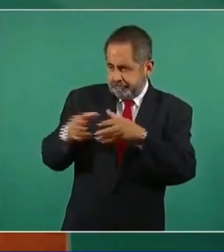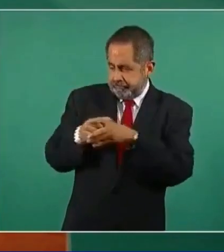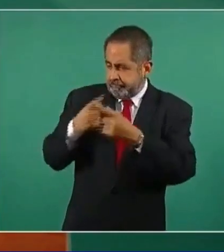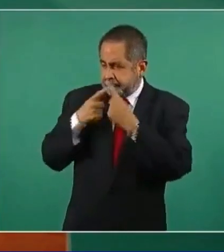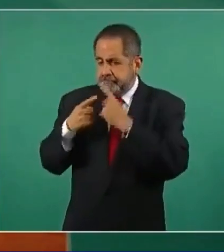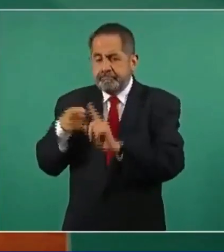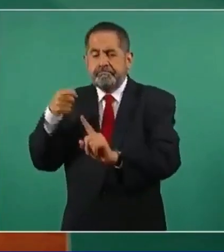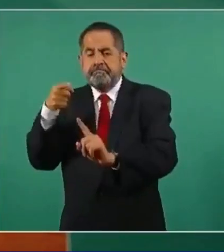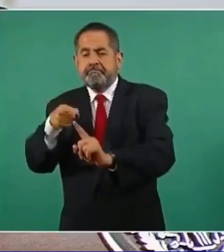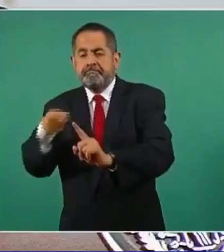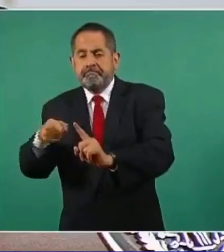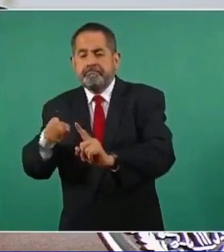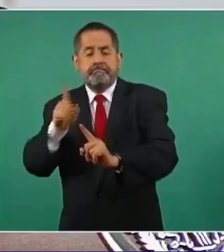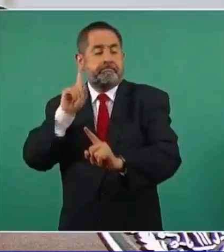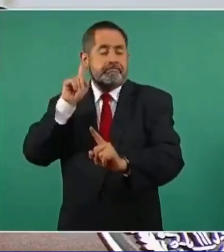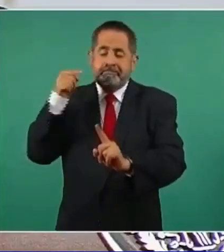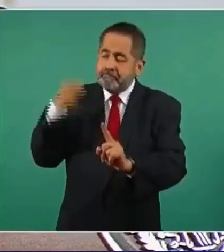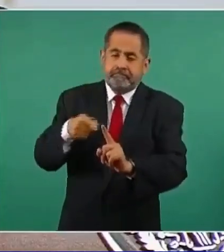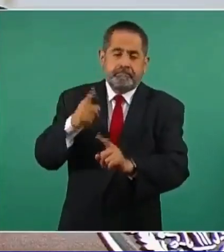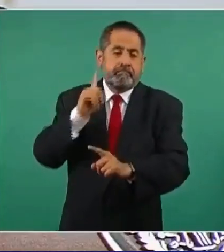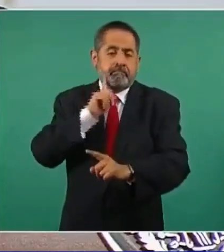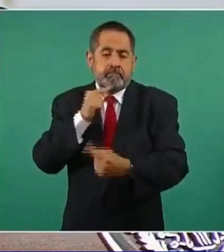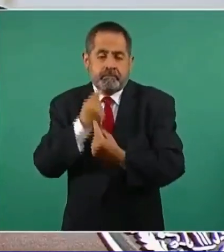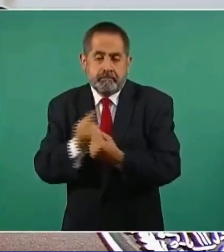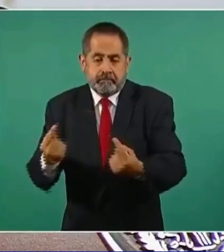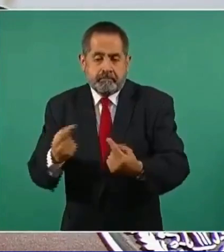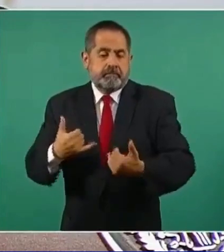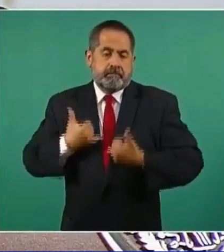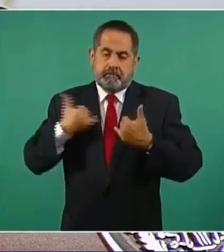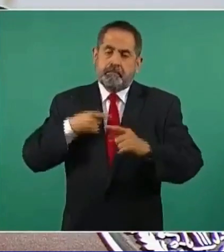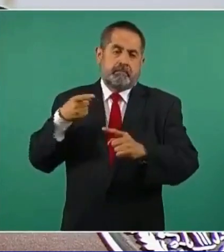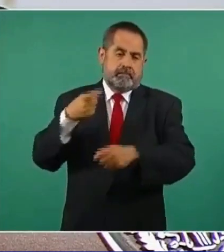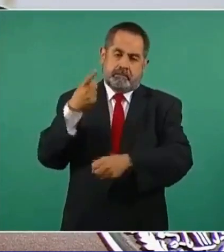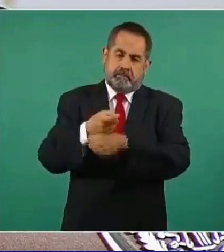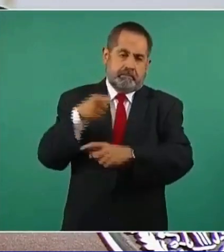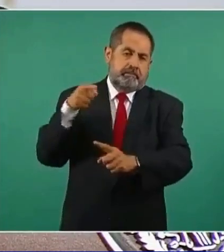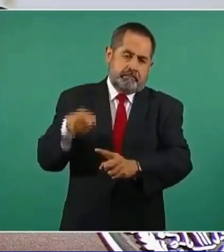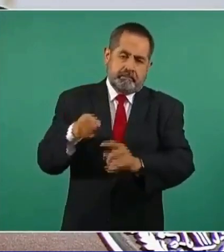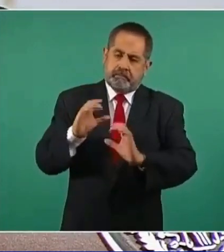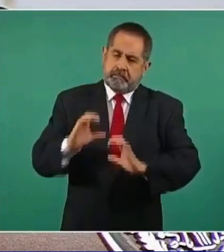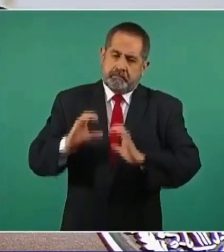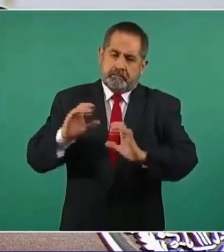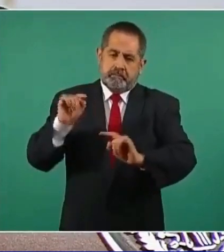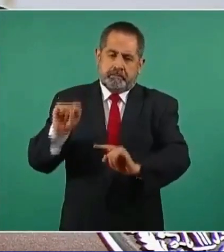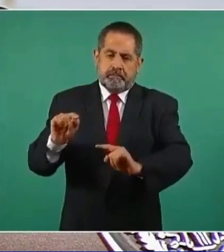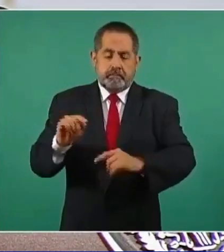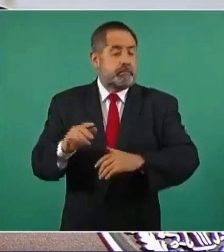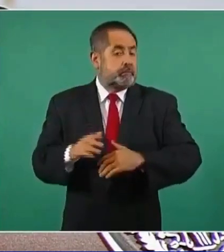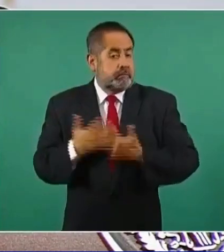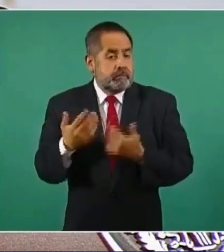el protagonismo de las niñas y de las adolescentes. Esto porque